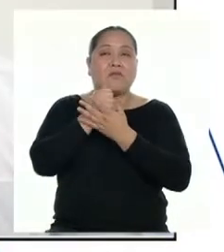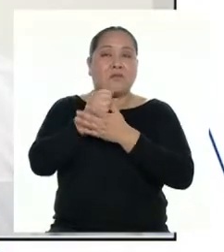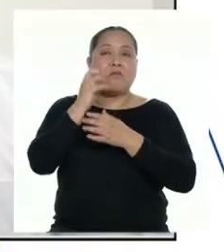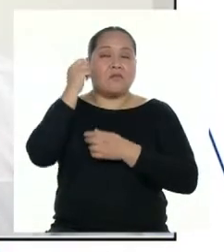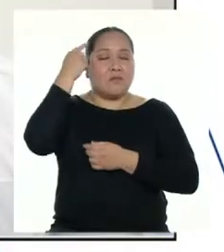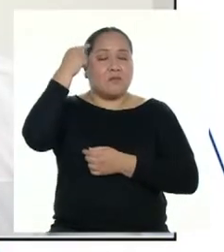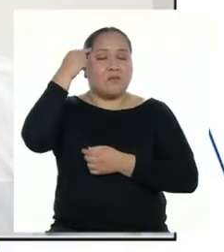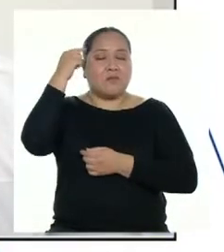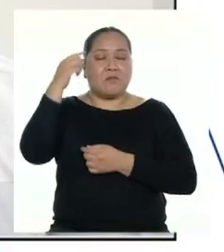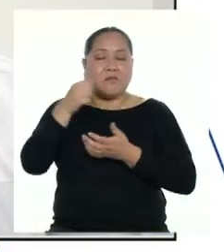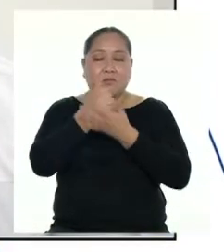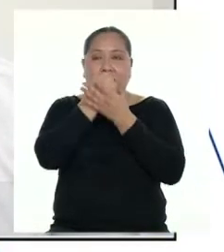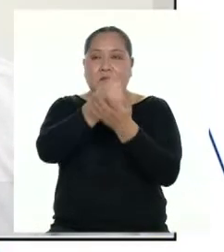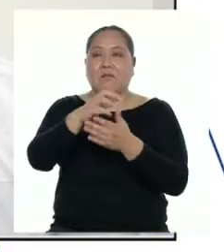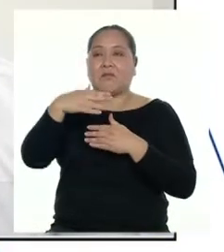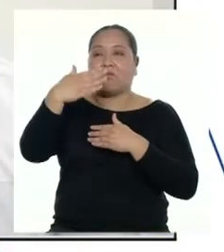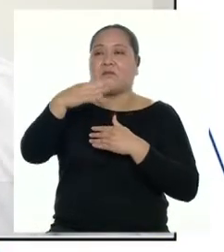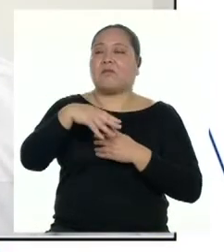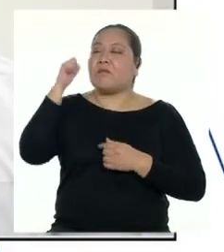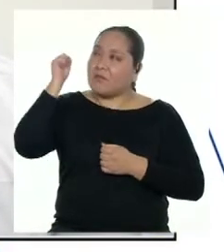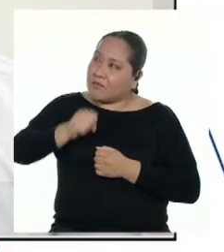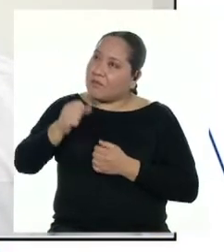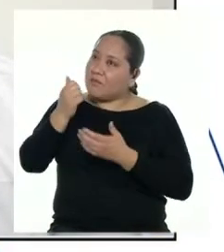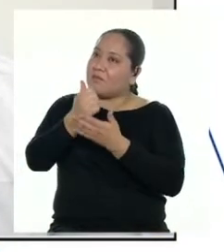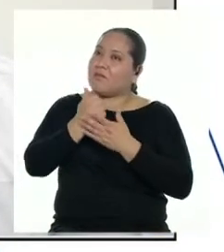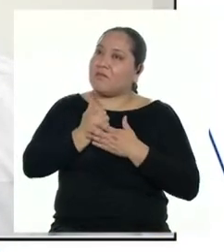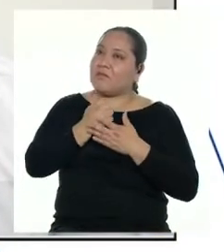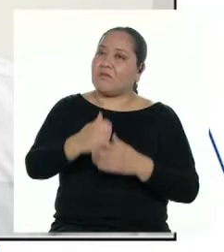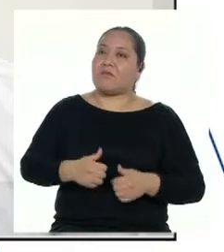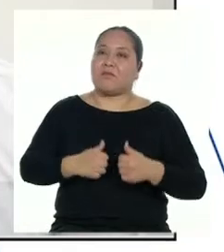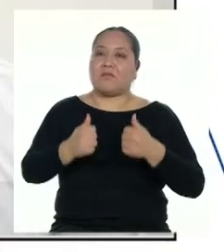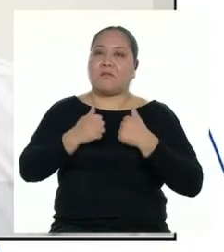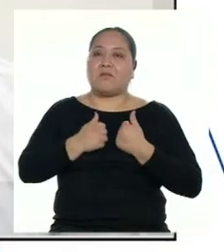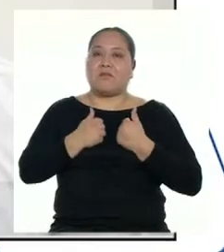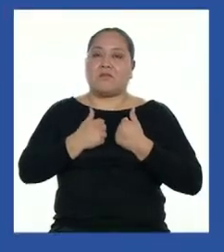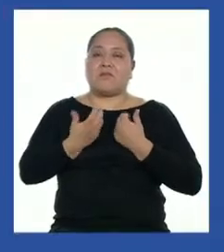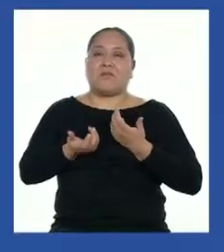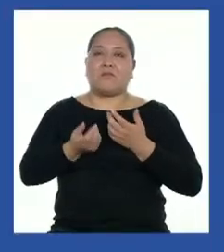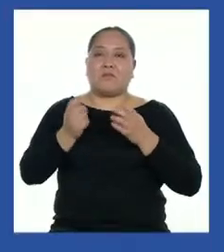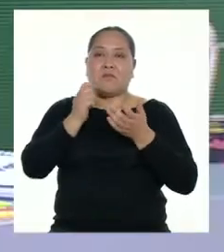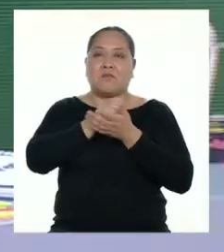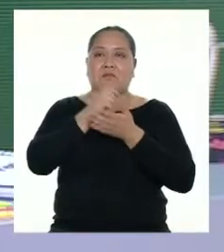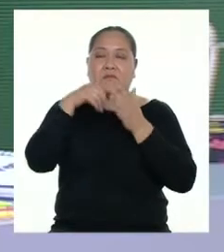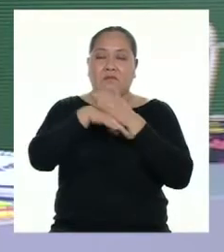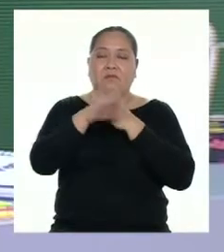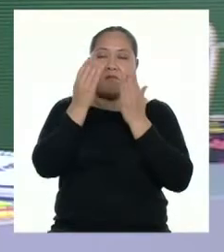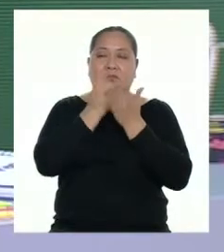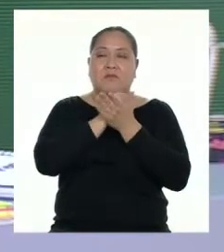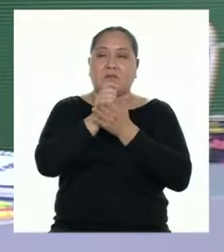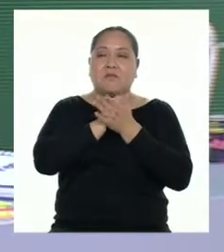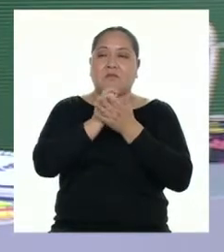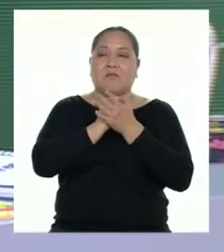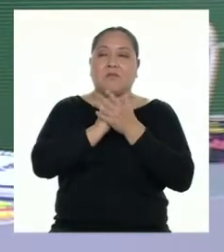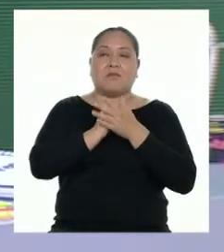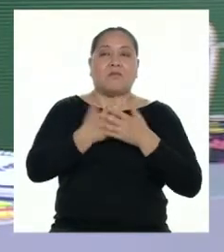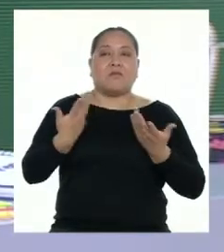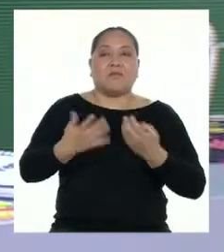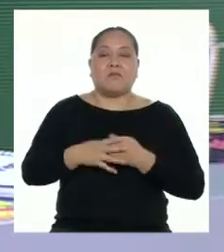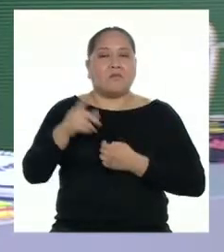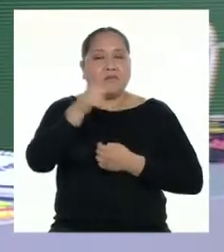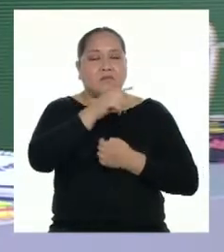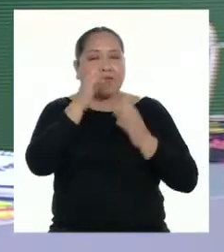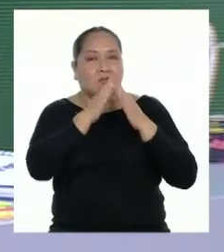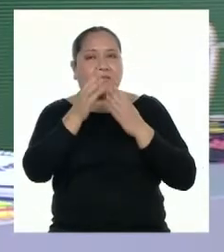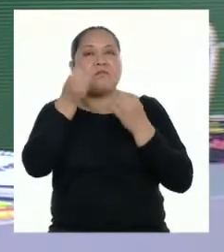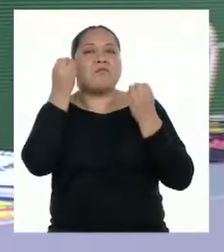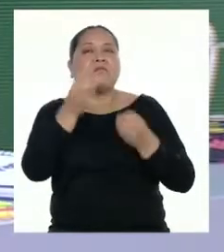Sí, me ha ayudado mucho en mi vida académica y en mi vida diaria. Ustedes en casa, ¿qué piensan?